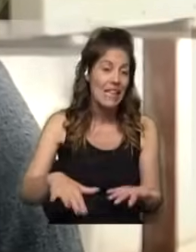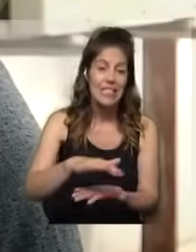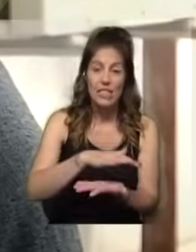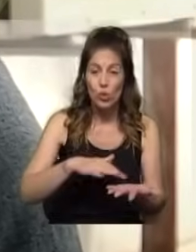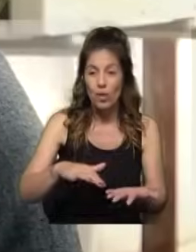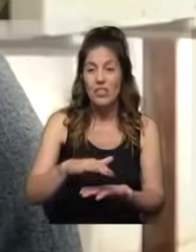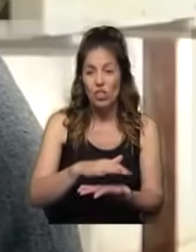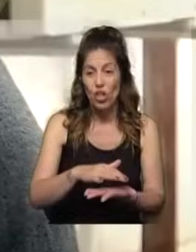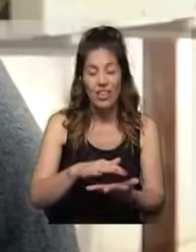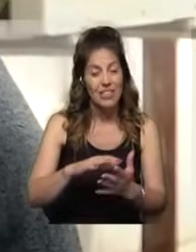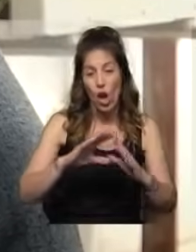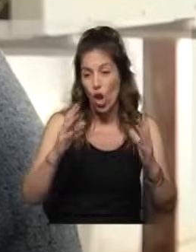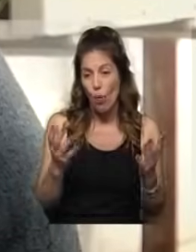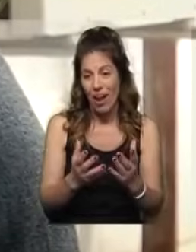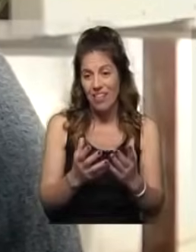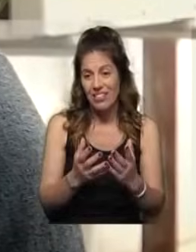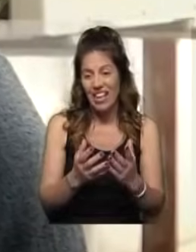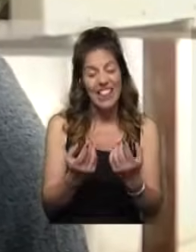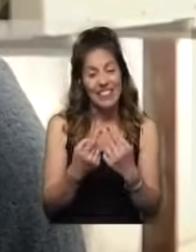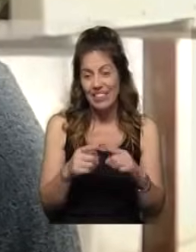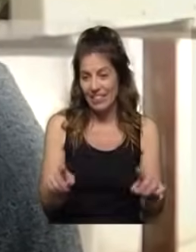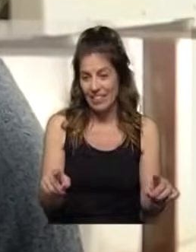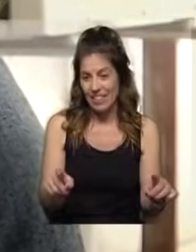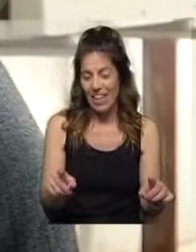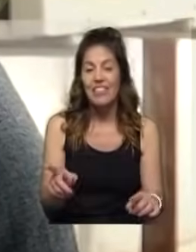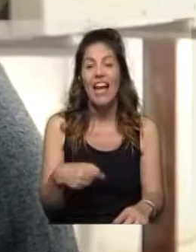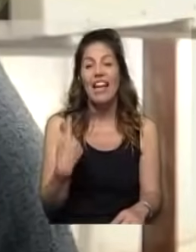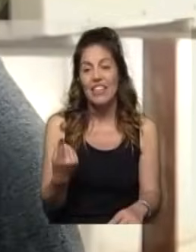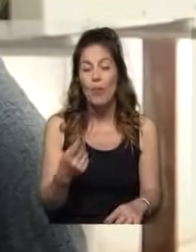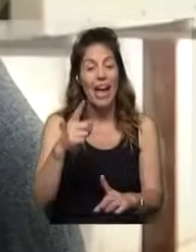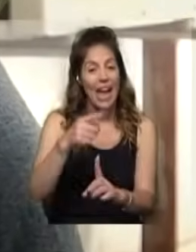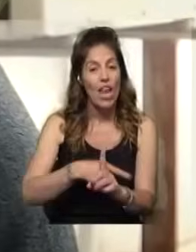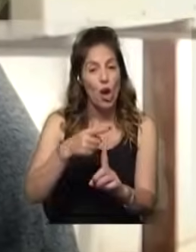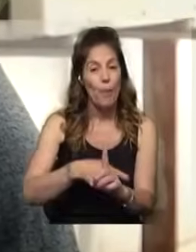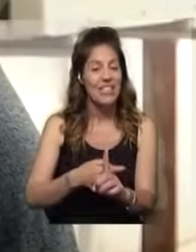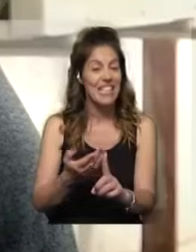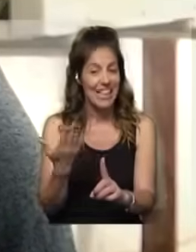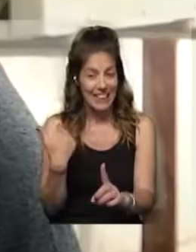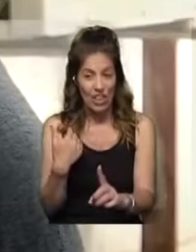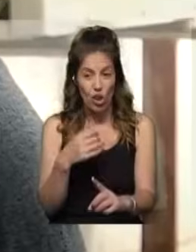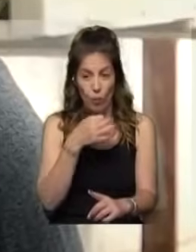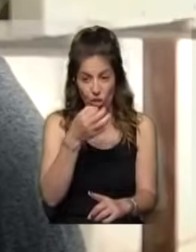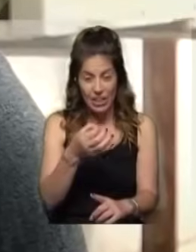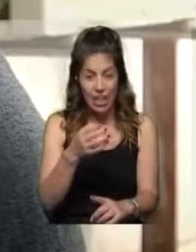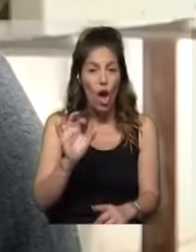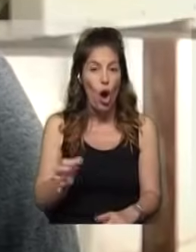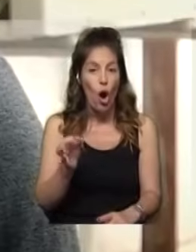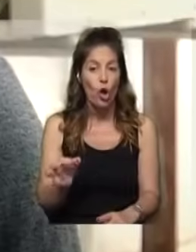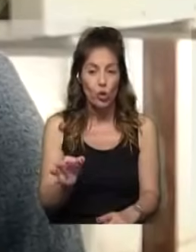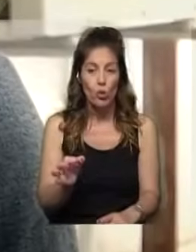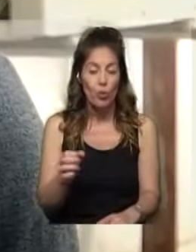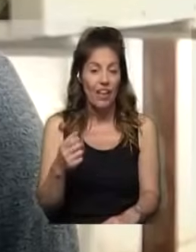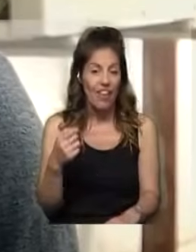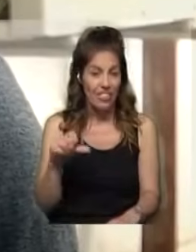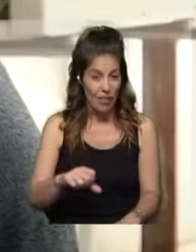este globales totalmente distintas y después en los meses anteriores como como lo mencioné se vino octubre fue